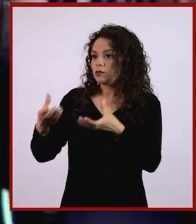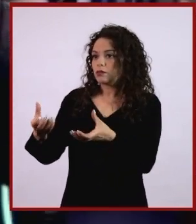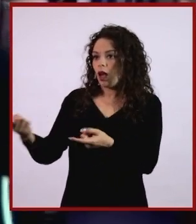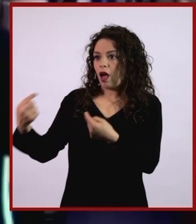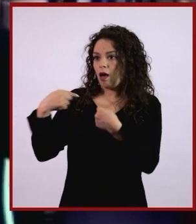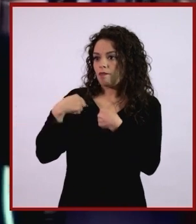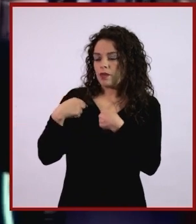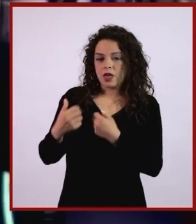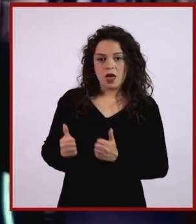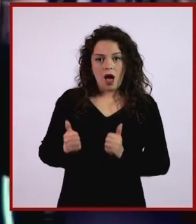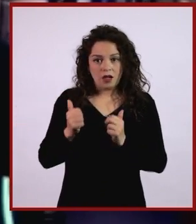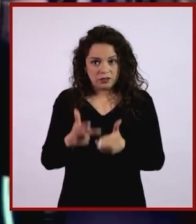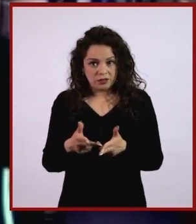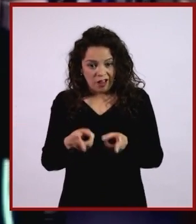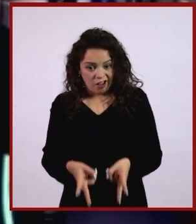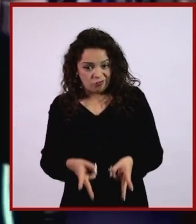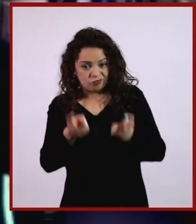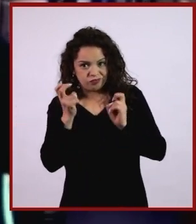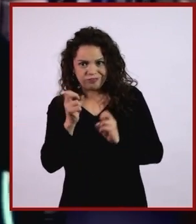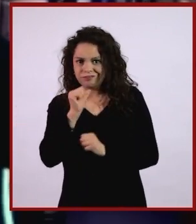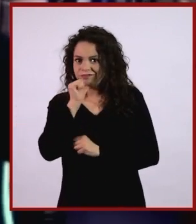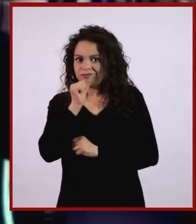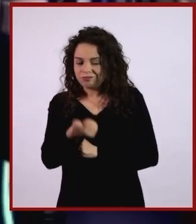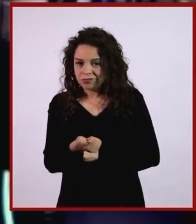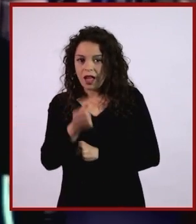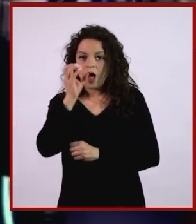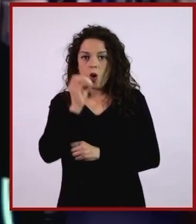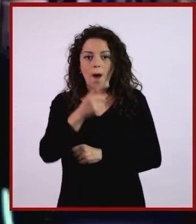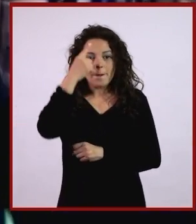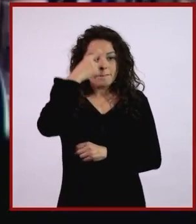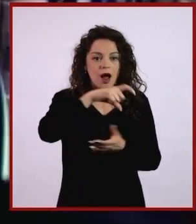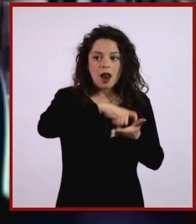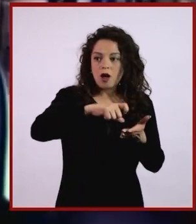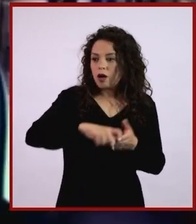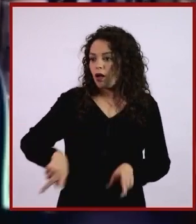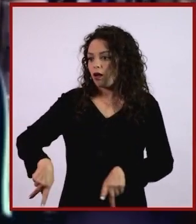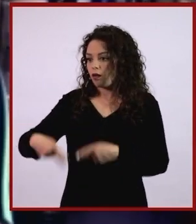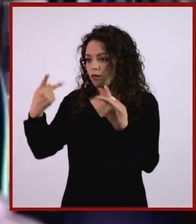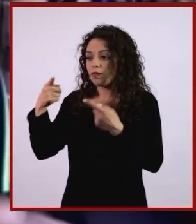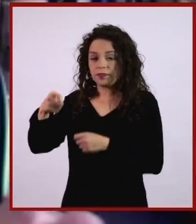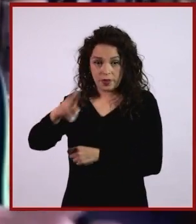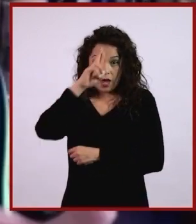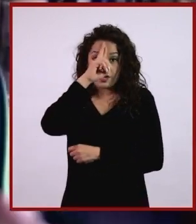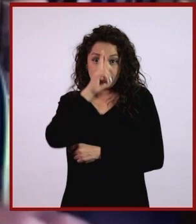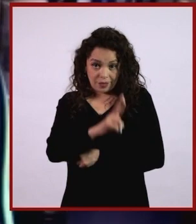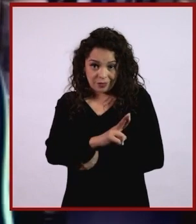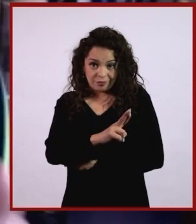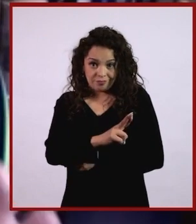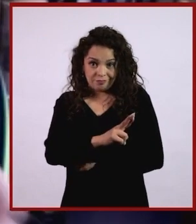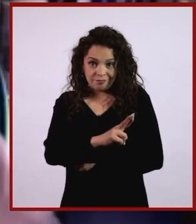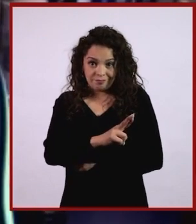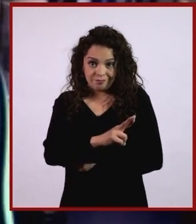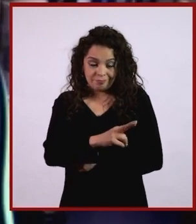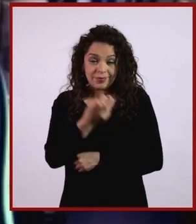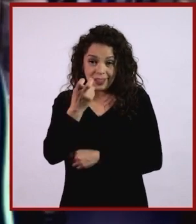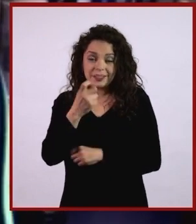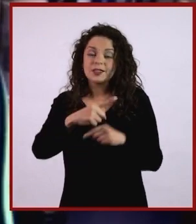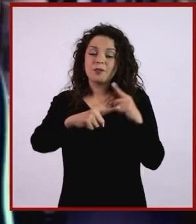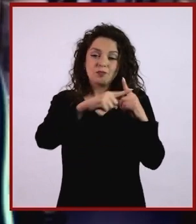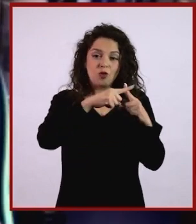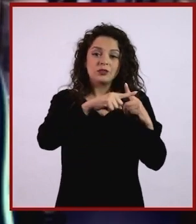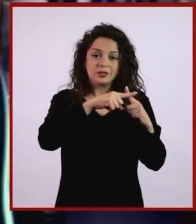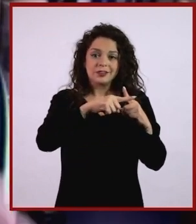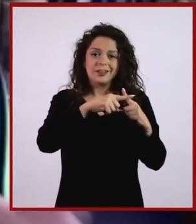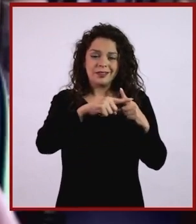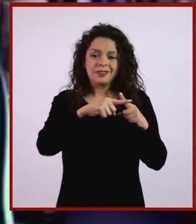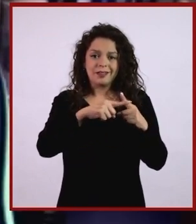calle no nos va a robar, los contratos que hacemos para comprar o para vender van a ser honrados. La cuestión social es